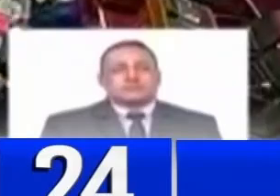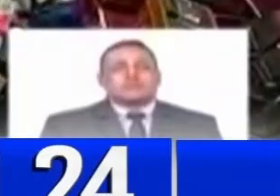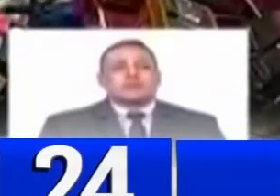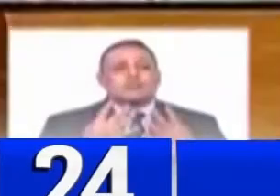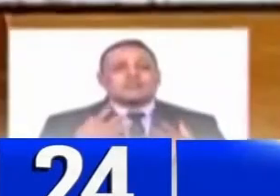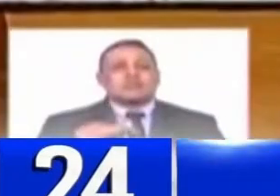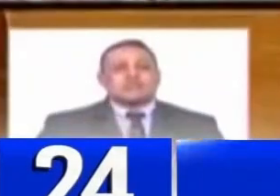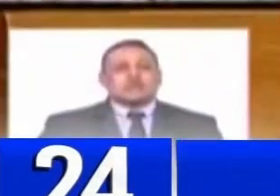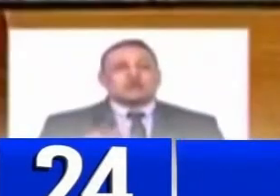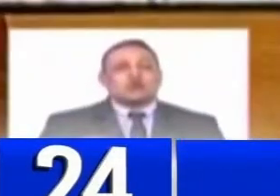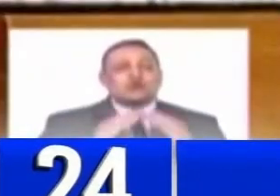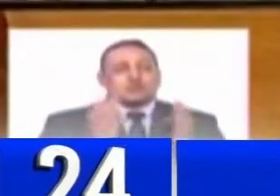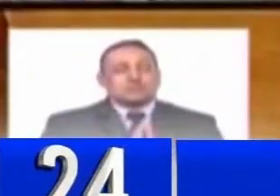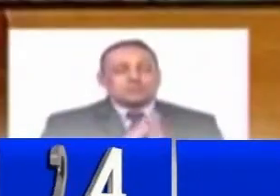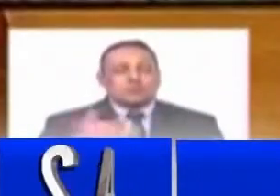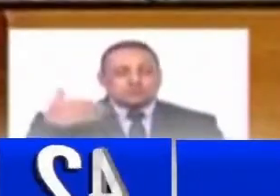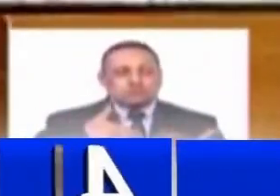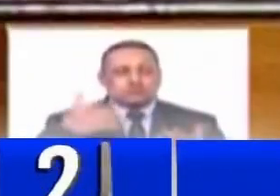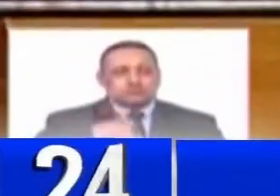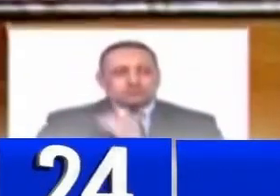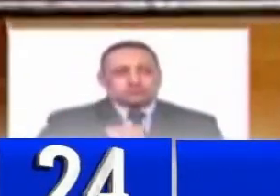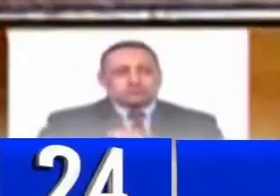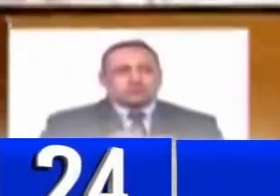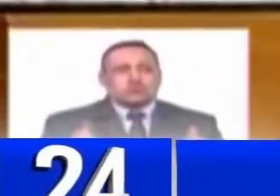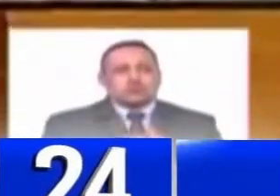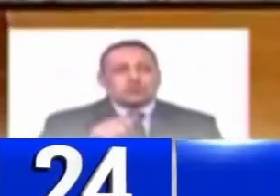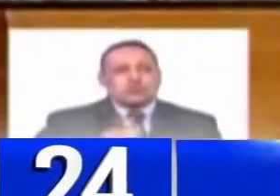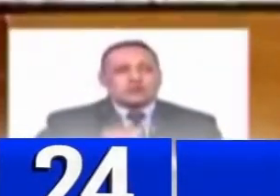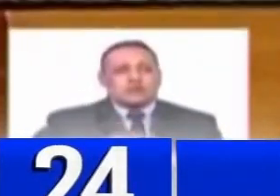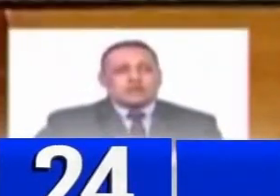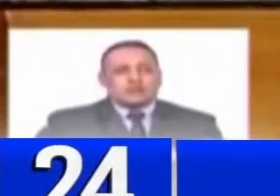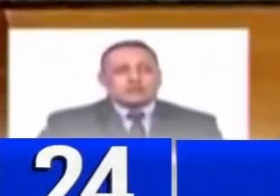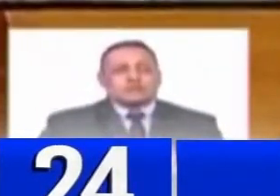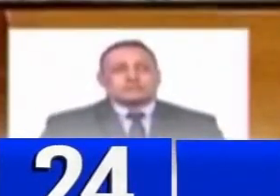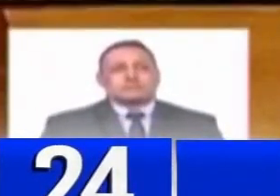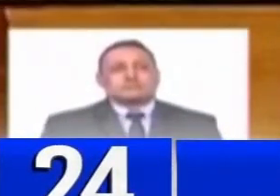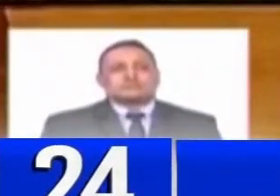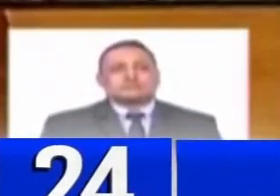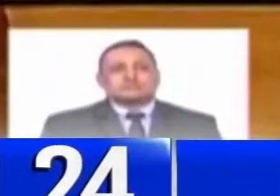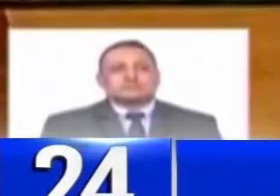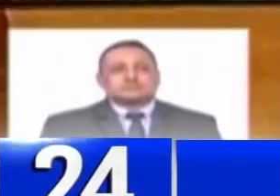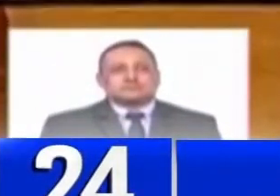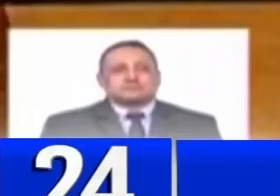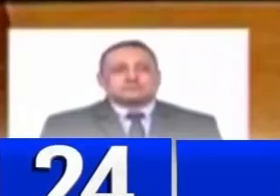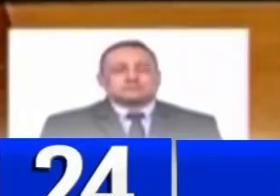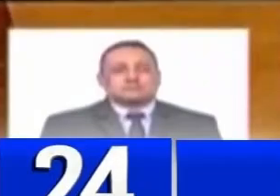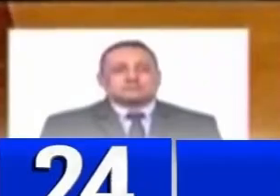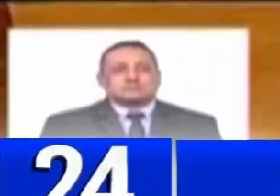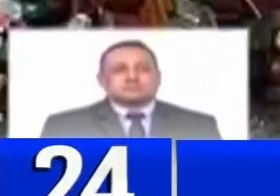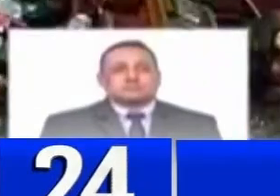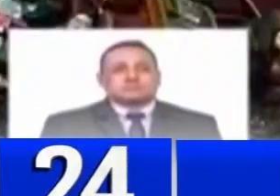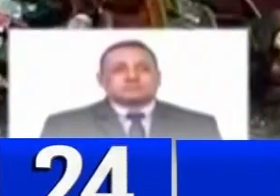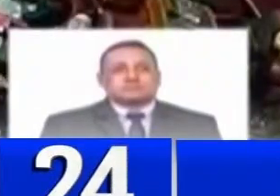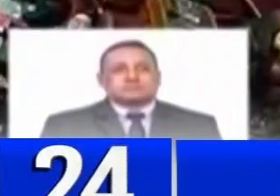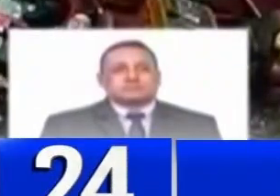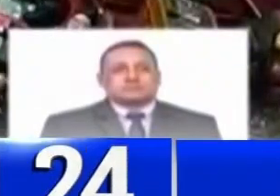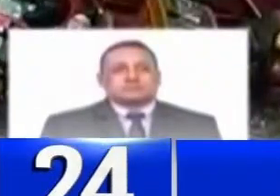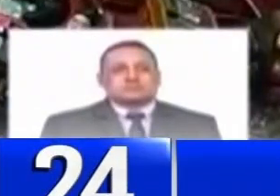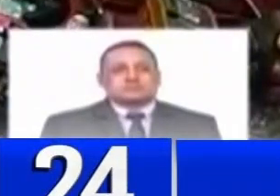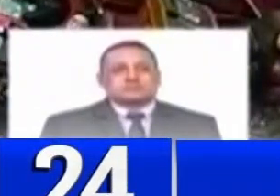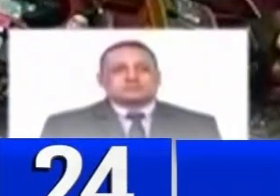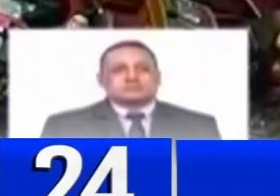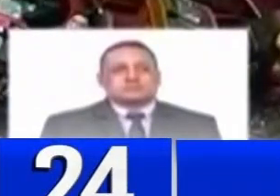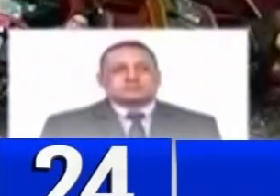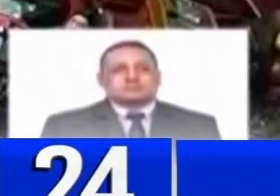con ello también se instaló la primera legislatura ordinaria, que rige desde este 27 de julio hasta el 15